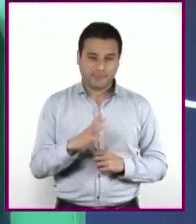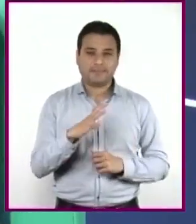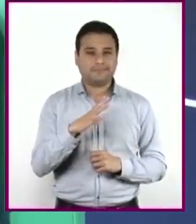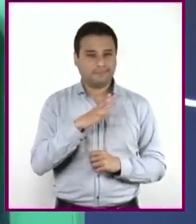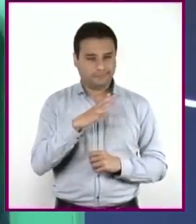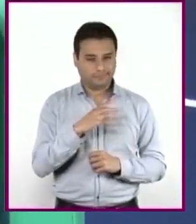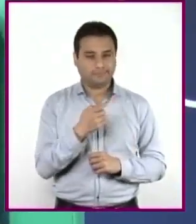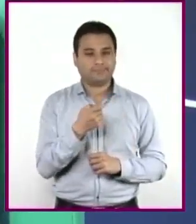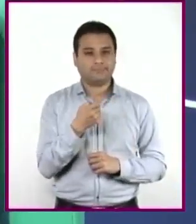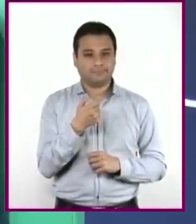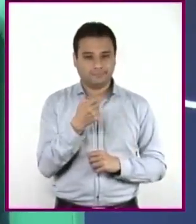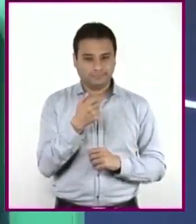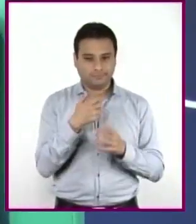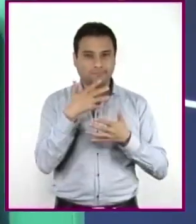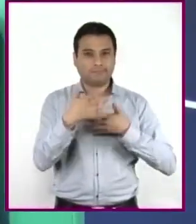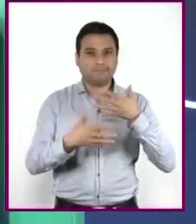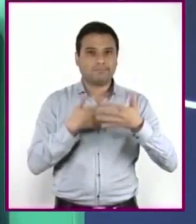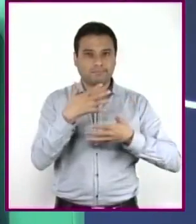eso, pero